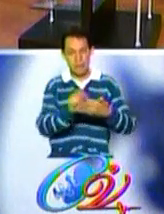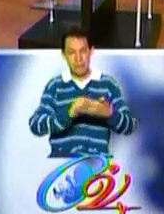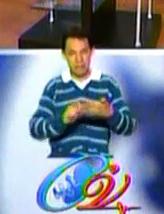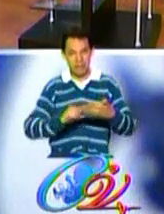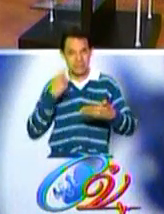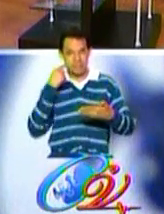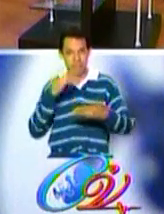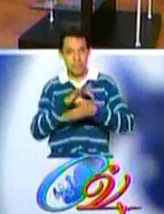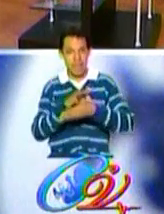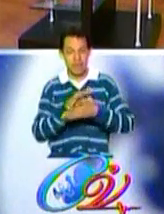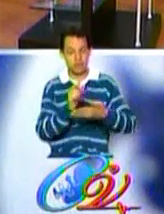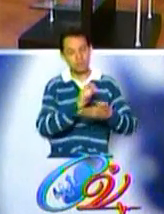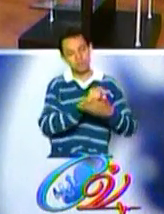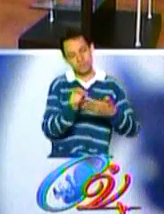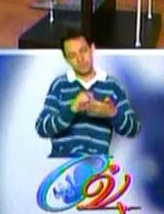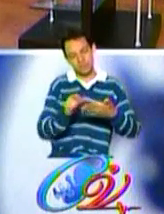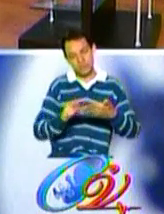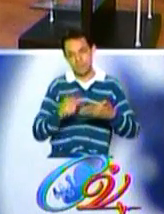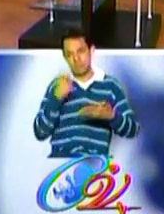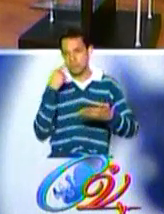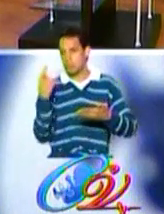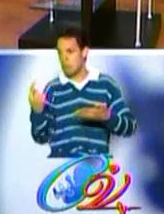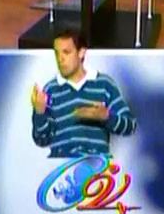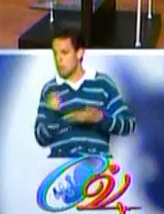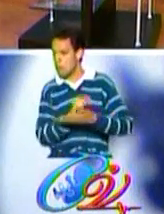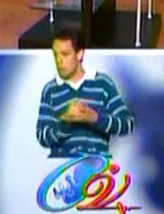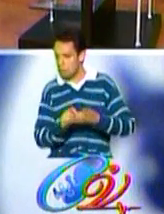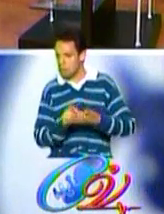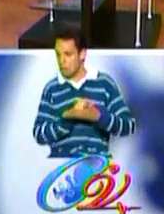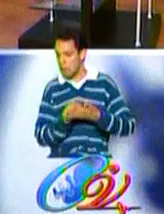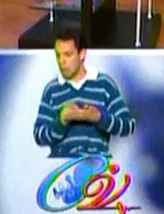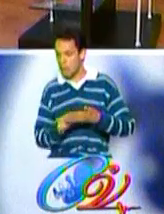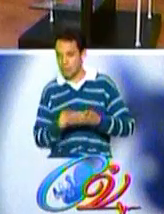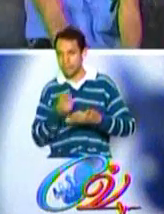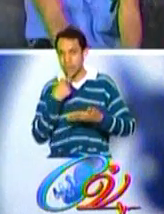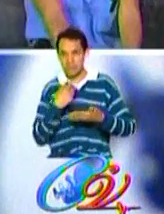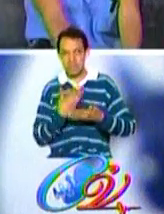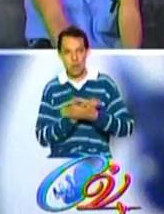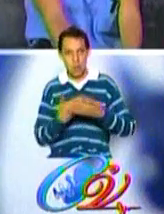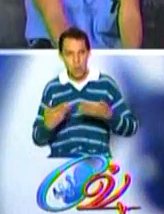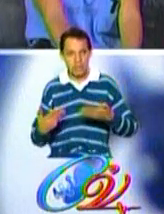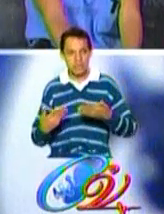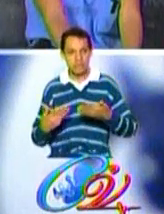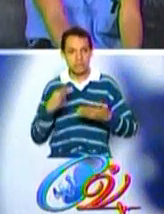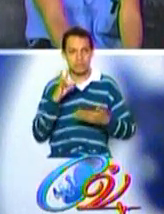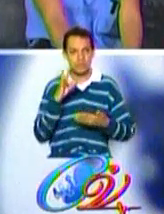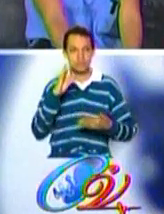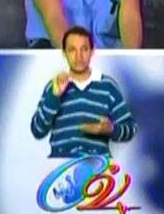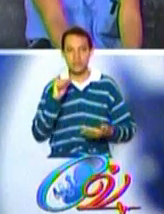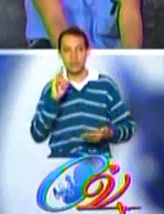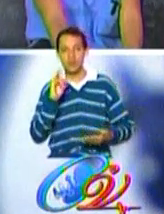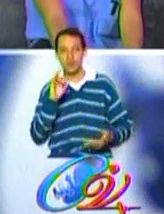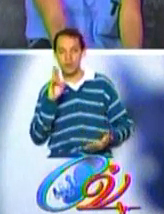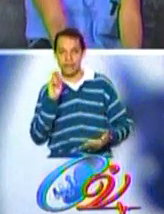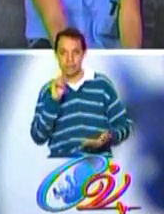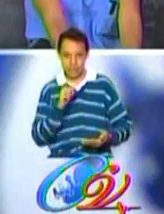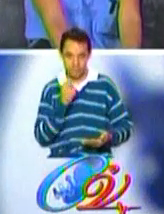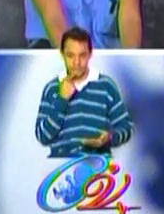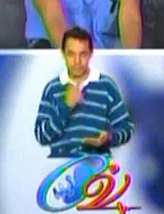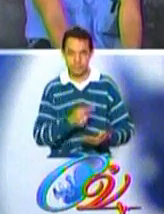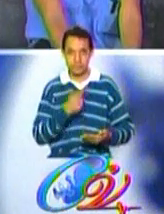es todo el complejo, ponemos taurina, ponemos, pues, todo eso combinado, ¿cierto? Con